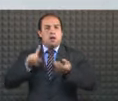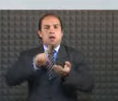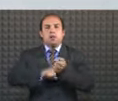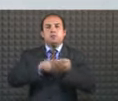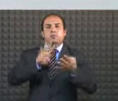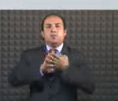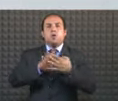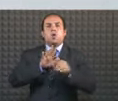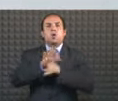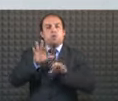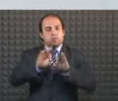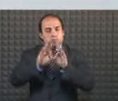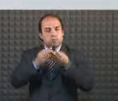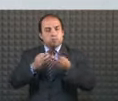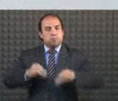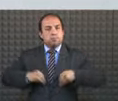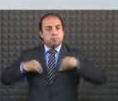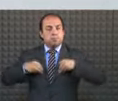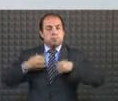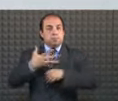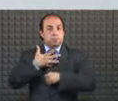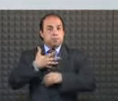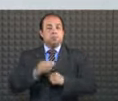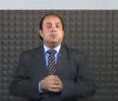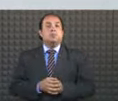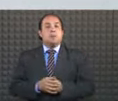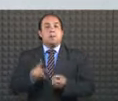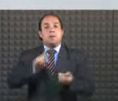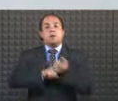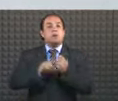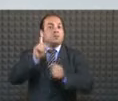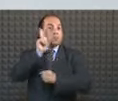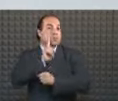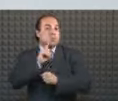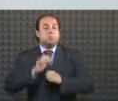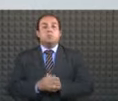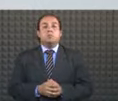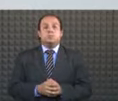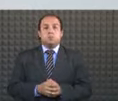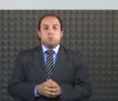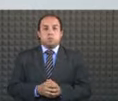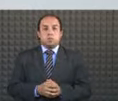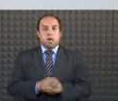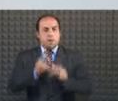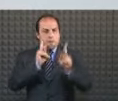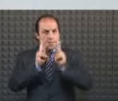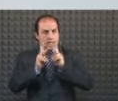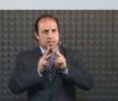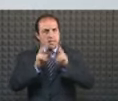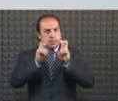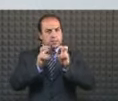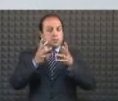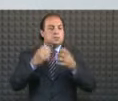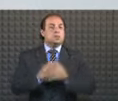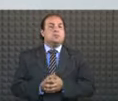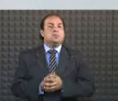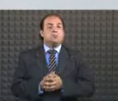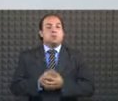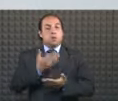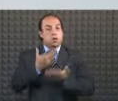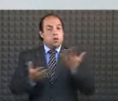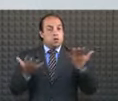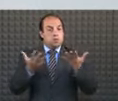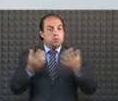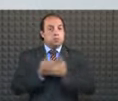que están las personas privadas de la libertad, en particular las mujeres, y poder platicar sobre ello. Y ahora que estamos